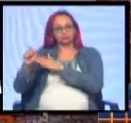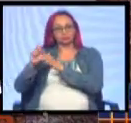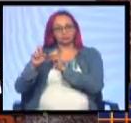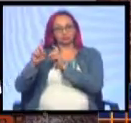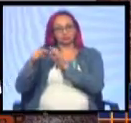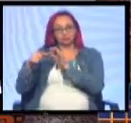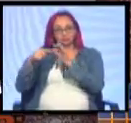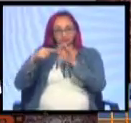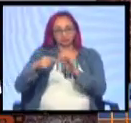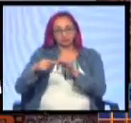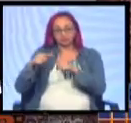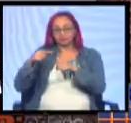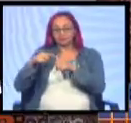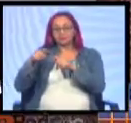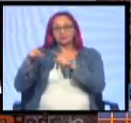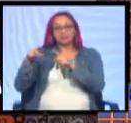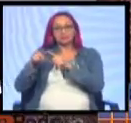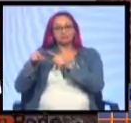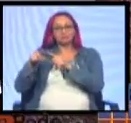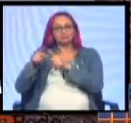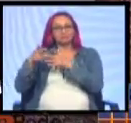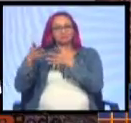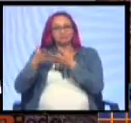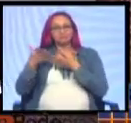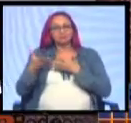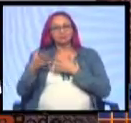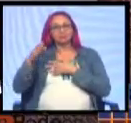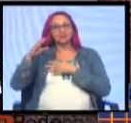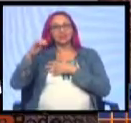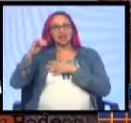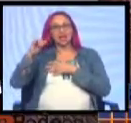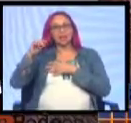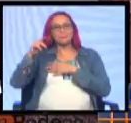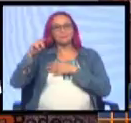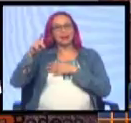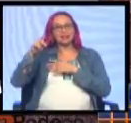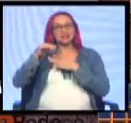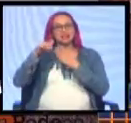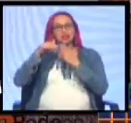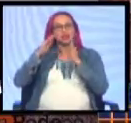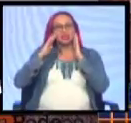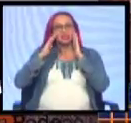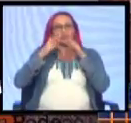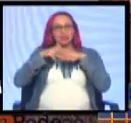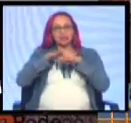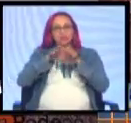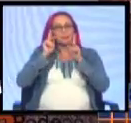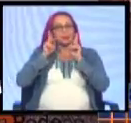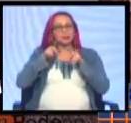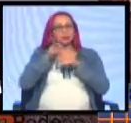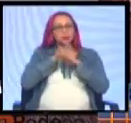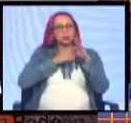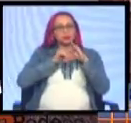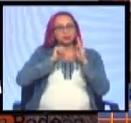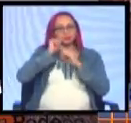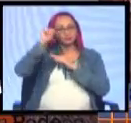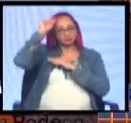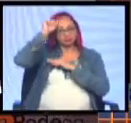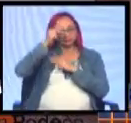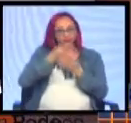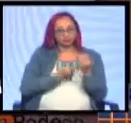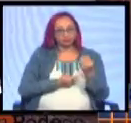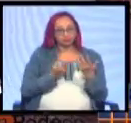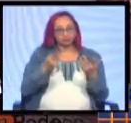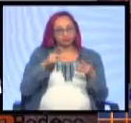educación especial, sino también a los CAIPAT, que son centros de atención integral para personas adultas con